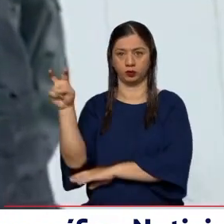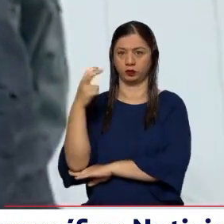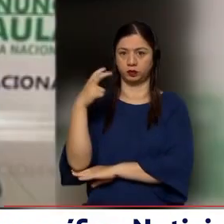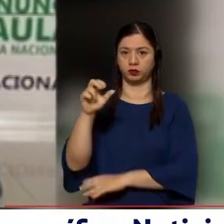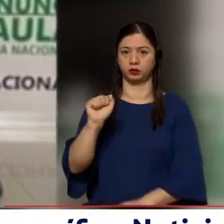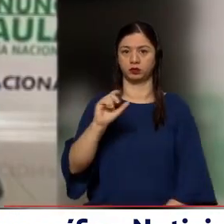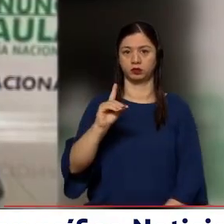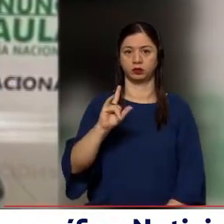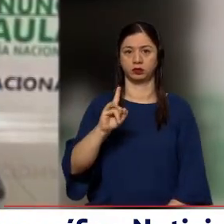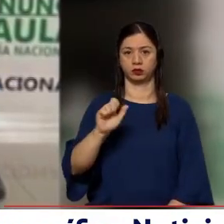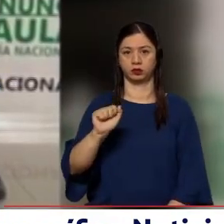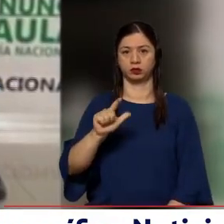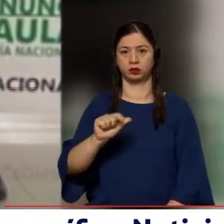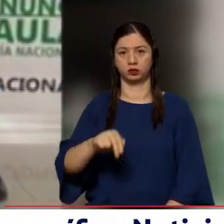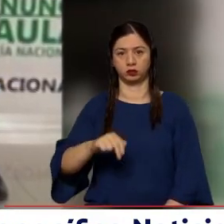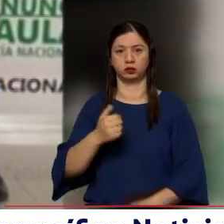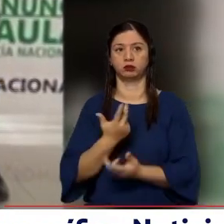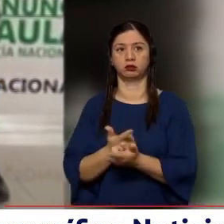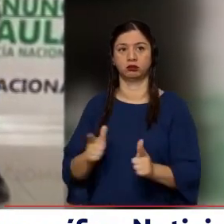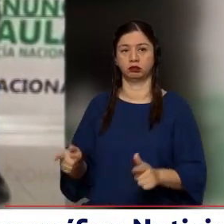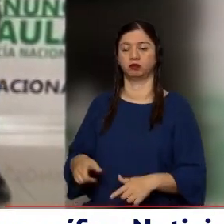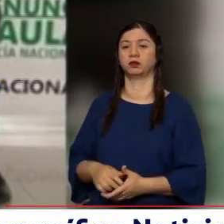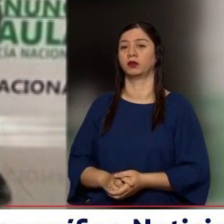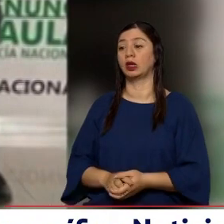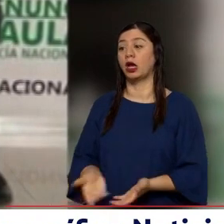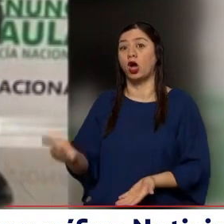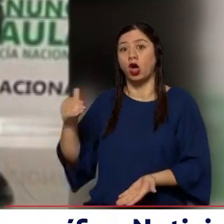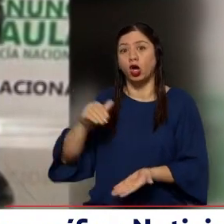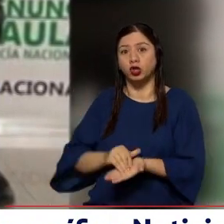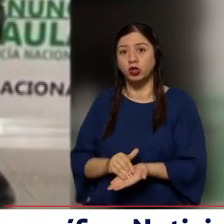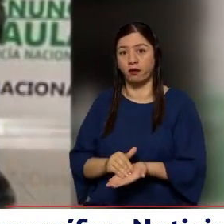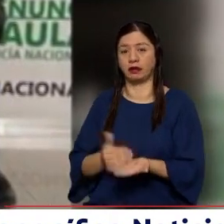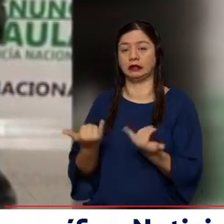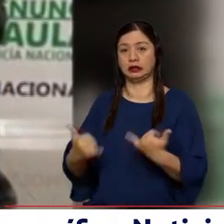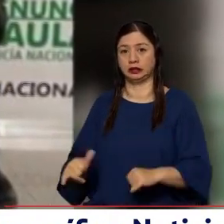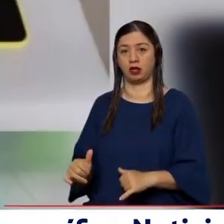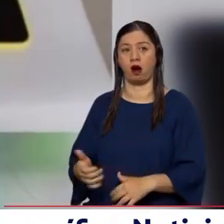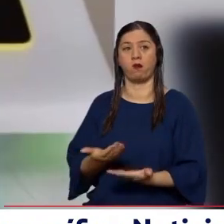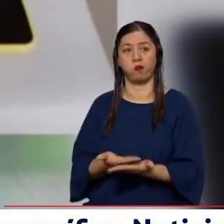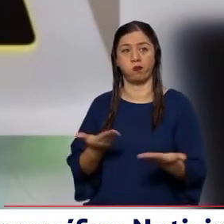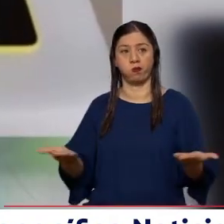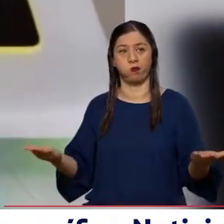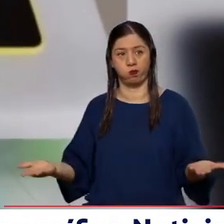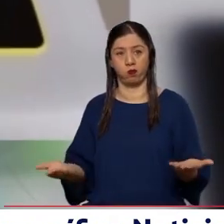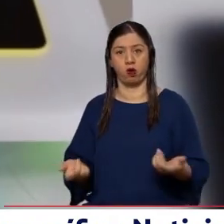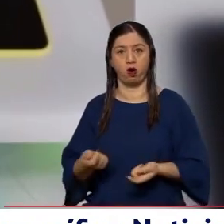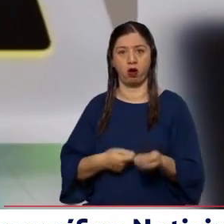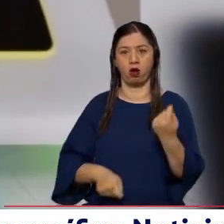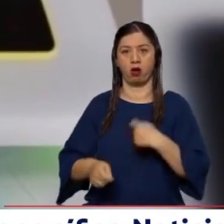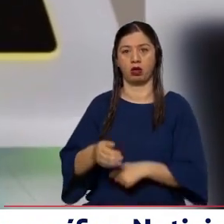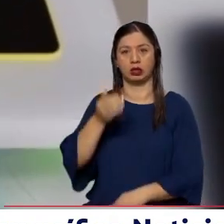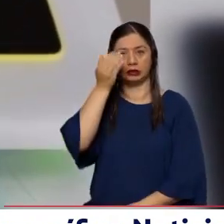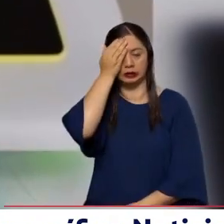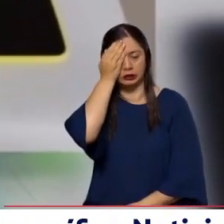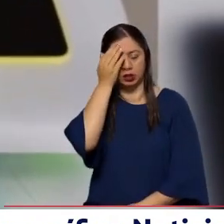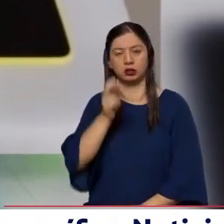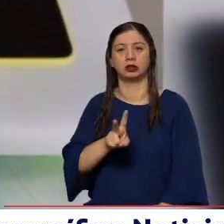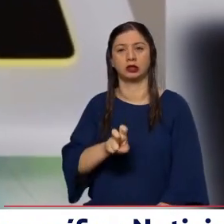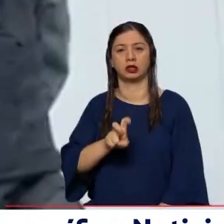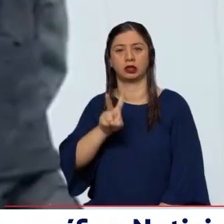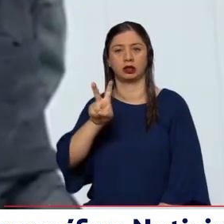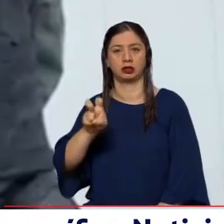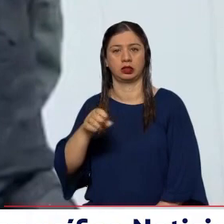fue dejado en libertad por los secuestradores. Una vez fue devuelta irregularmente la mercancía de contrabando, se les incautó